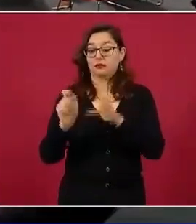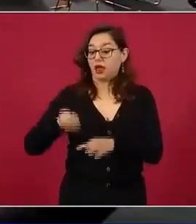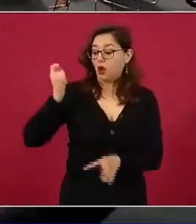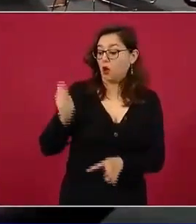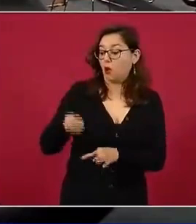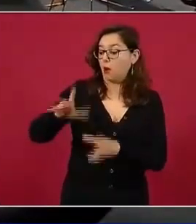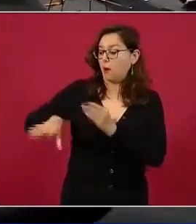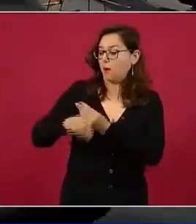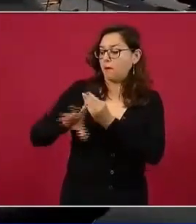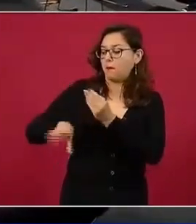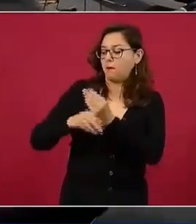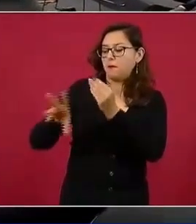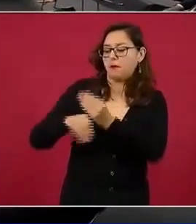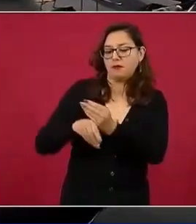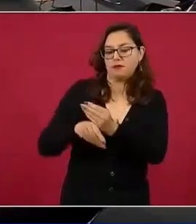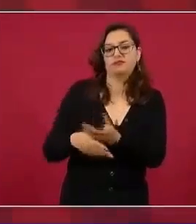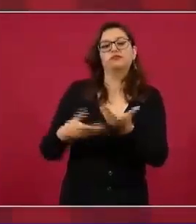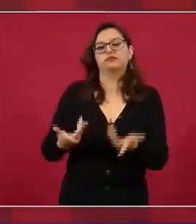decir un